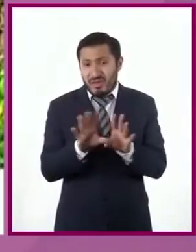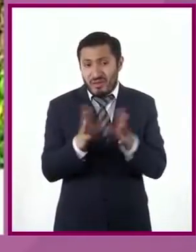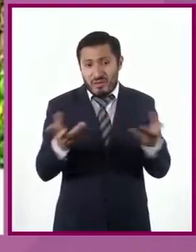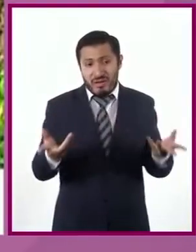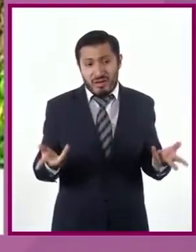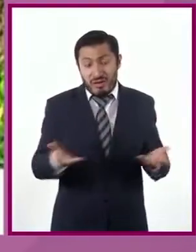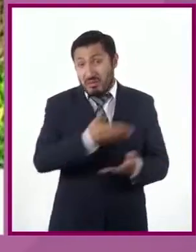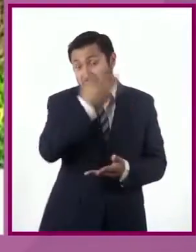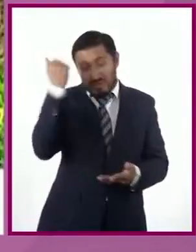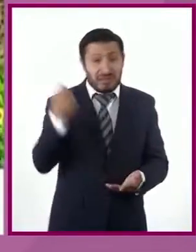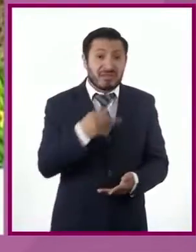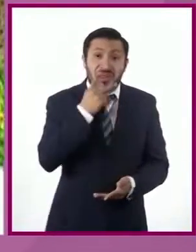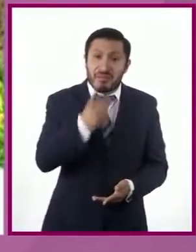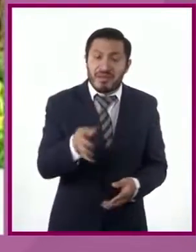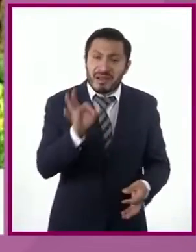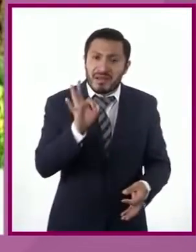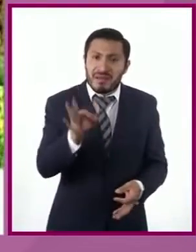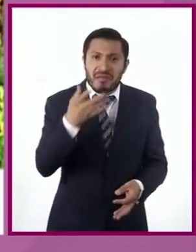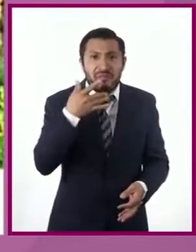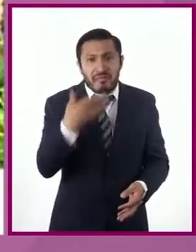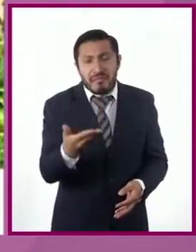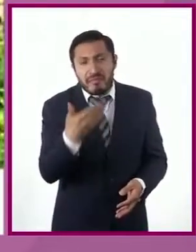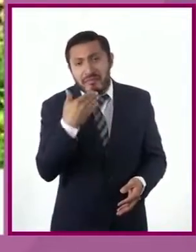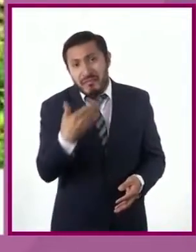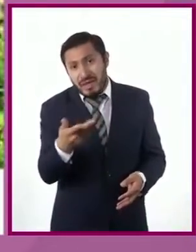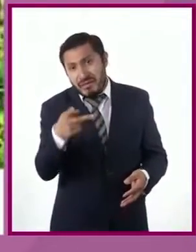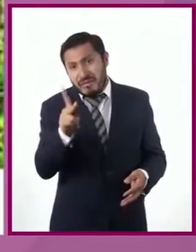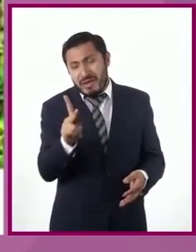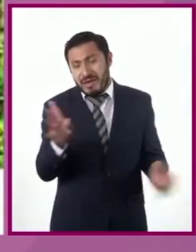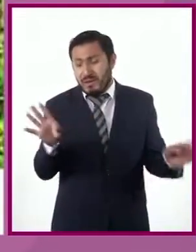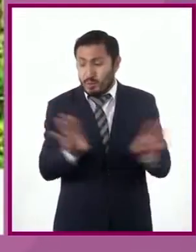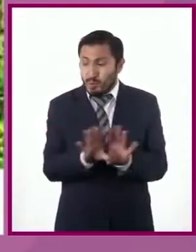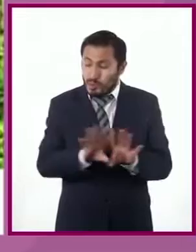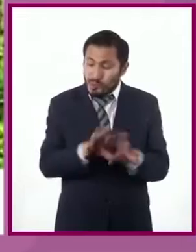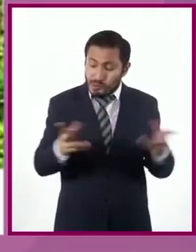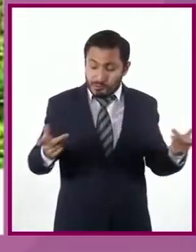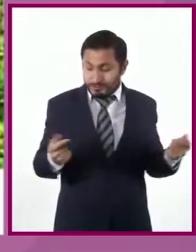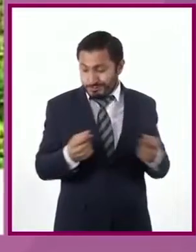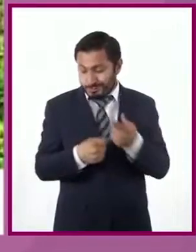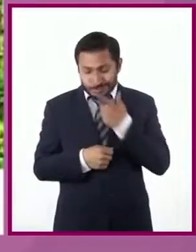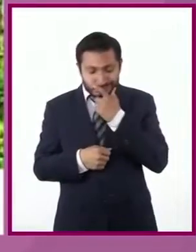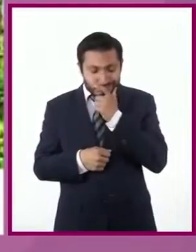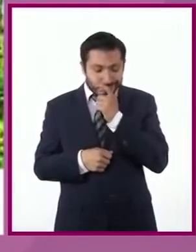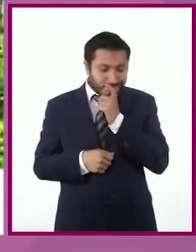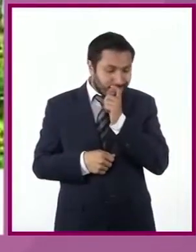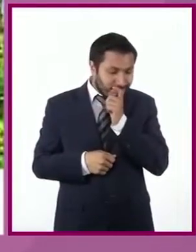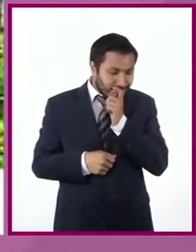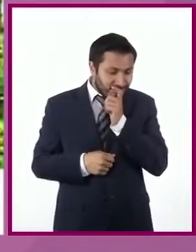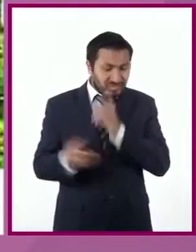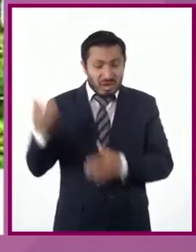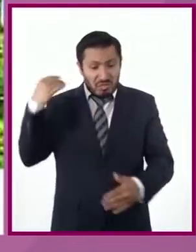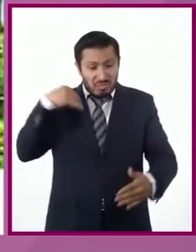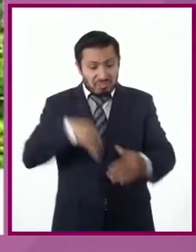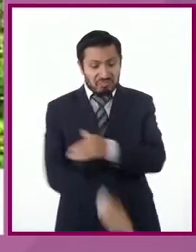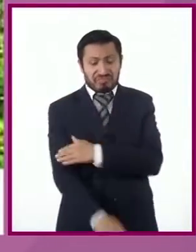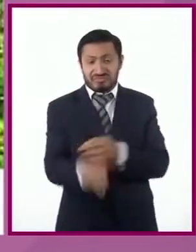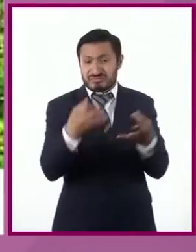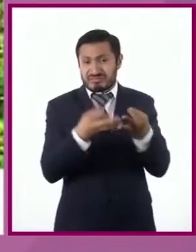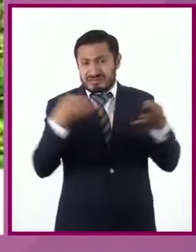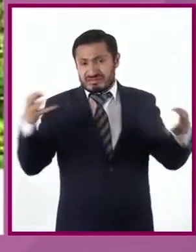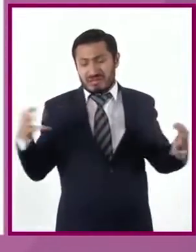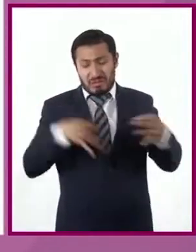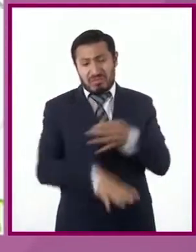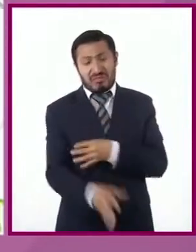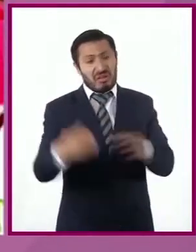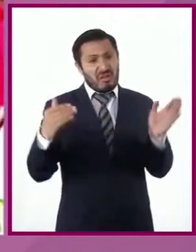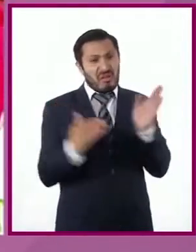correcta, ¿cómo se puede decir? Se quedaron enterradas en el suelo por varios